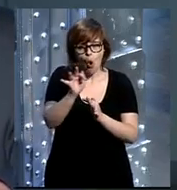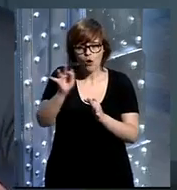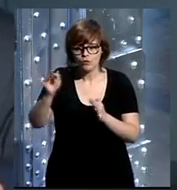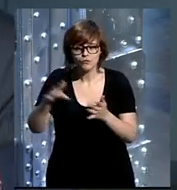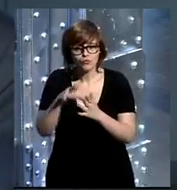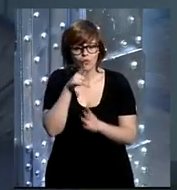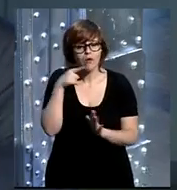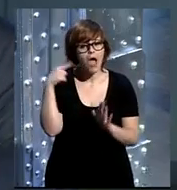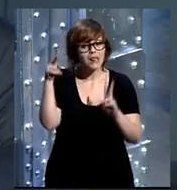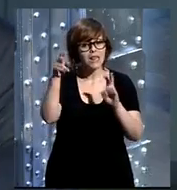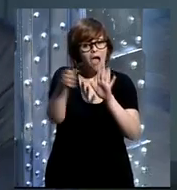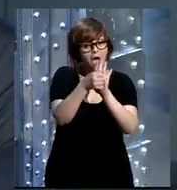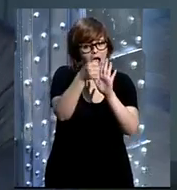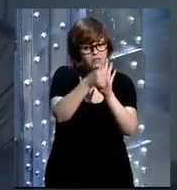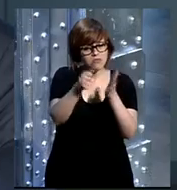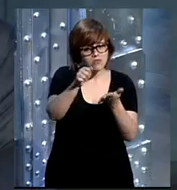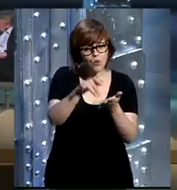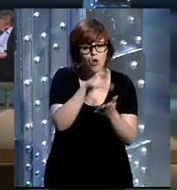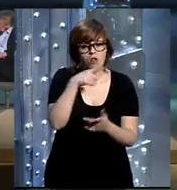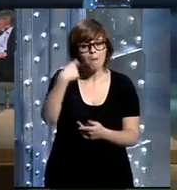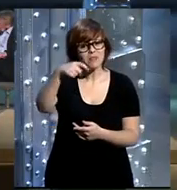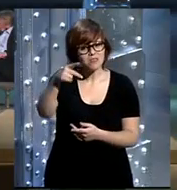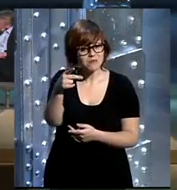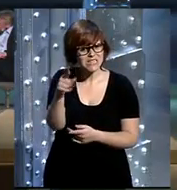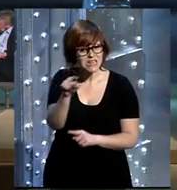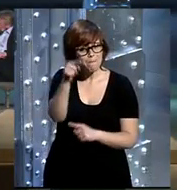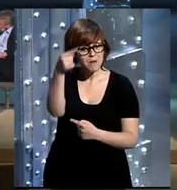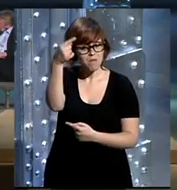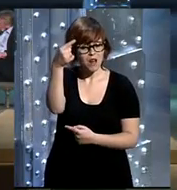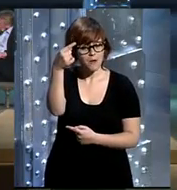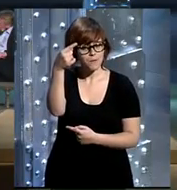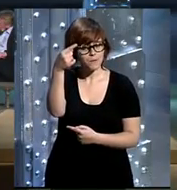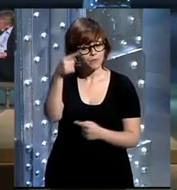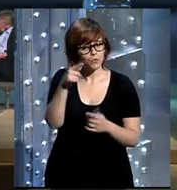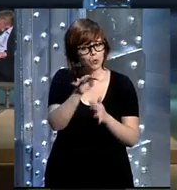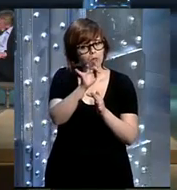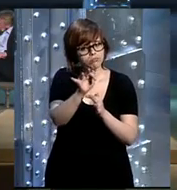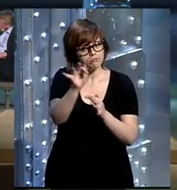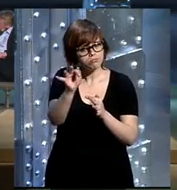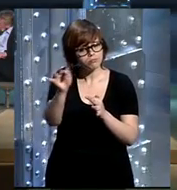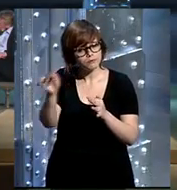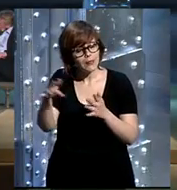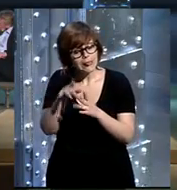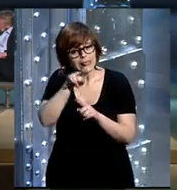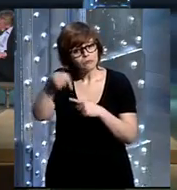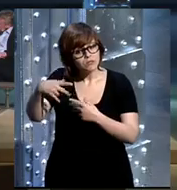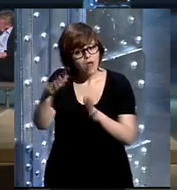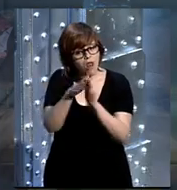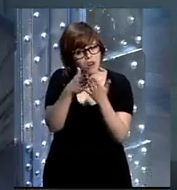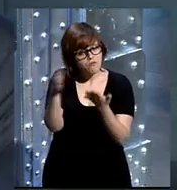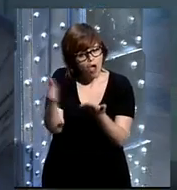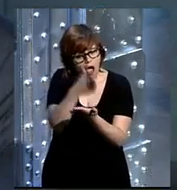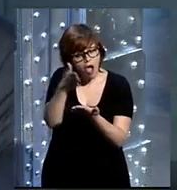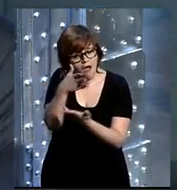con el artículo de la vicepresidenta primera. Y cuando acaben el libro, vuelvan a leer